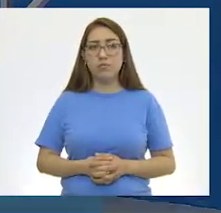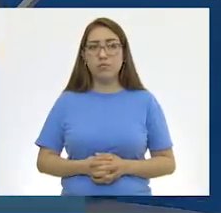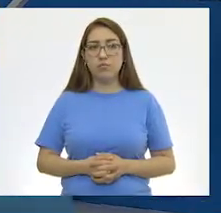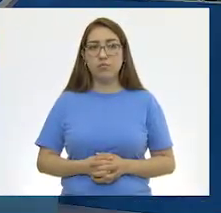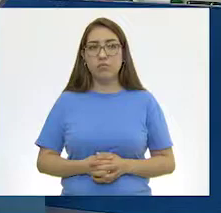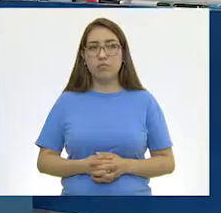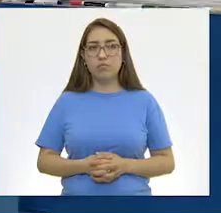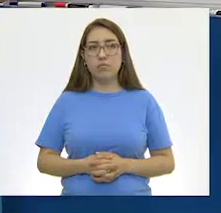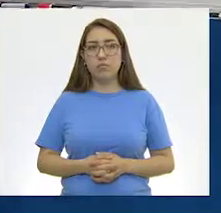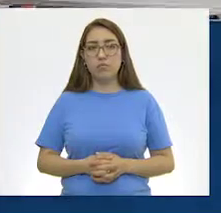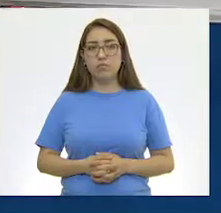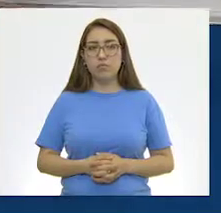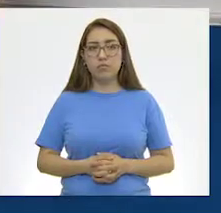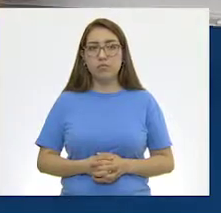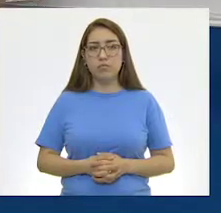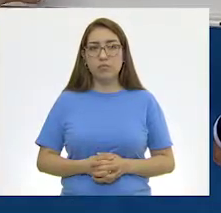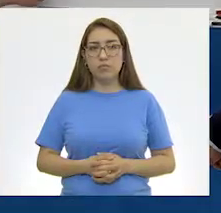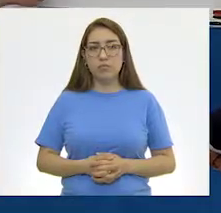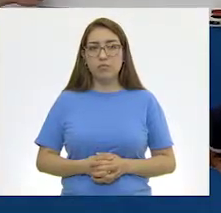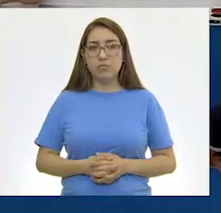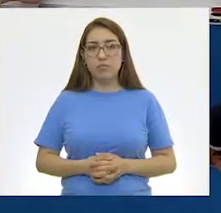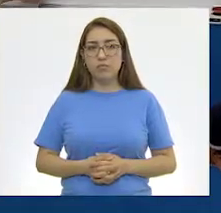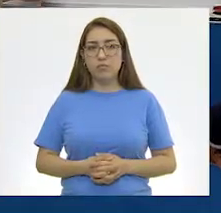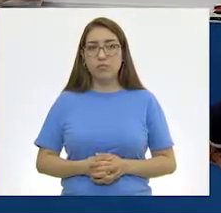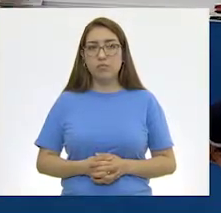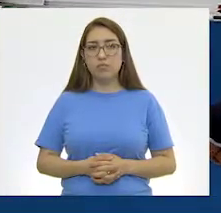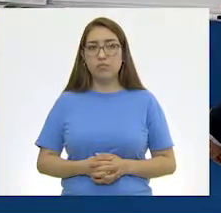a pegar.